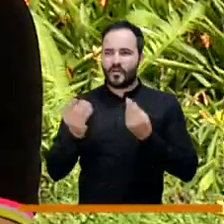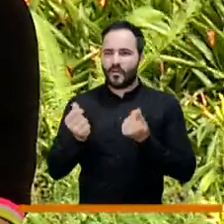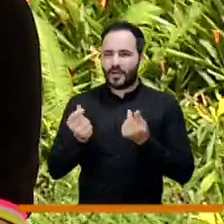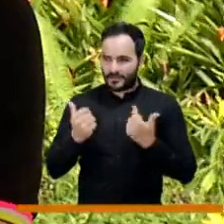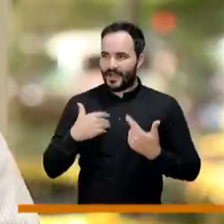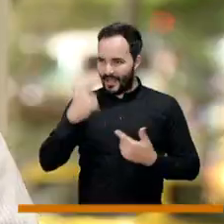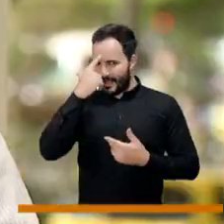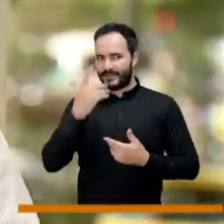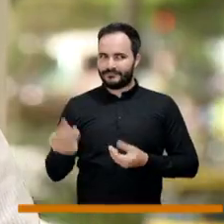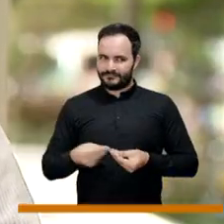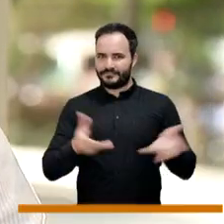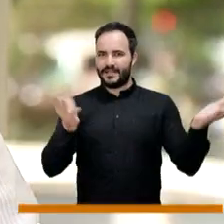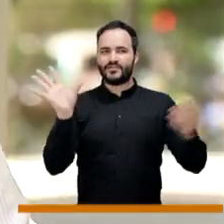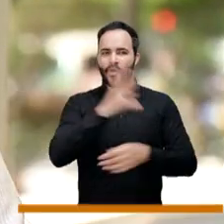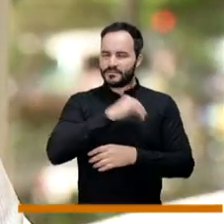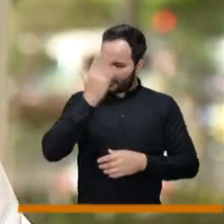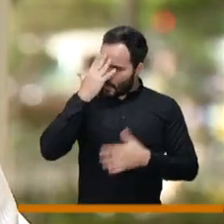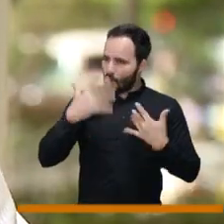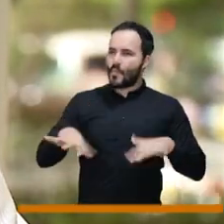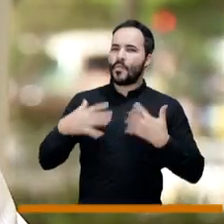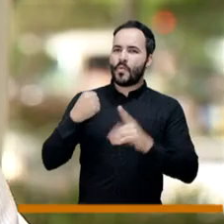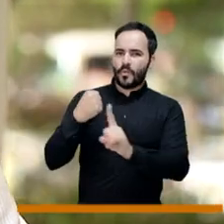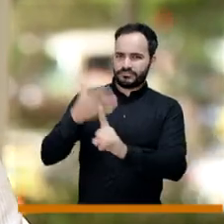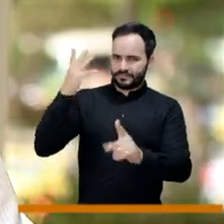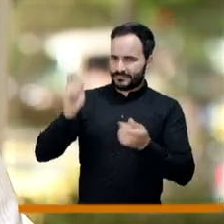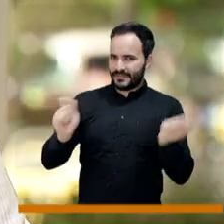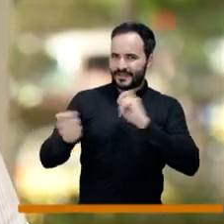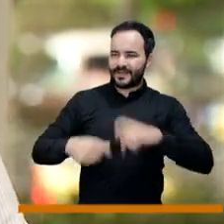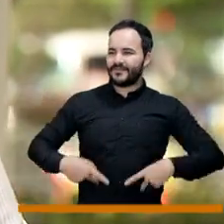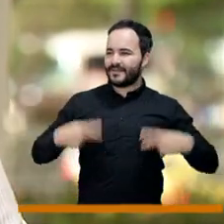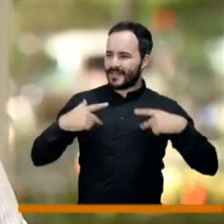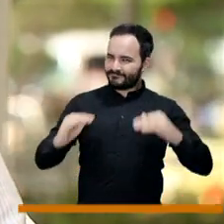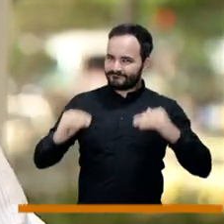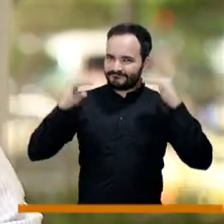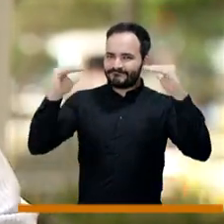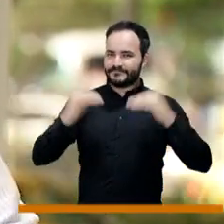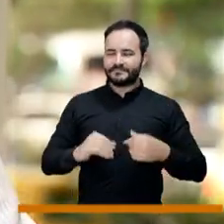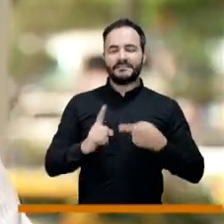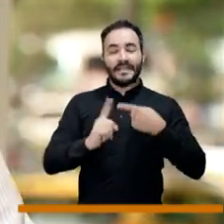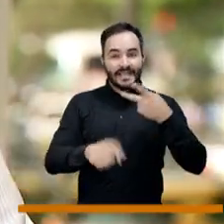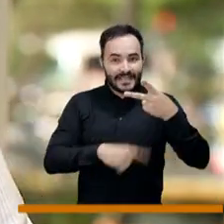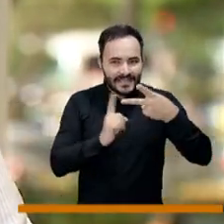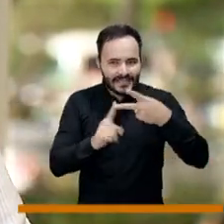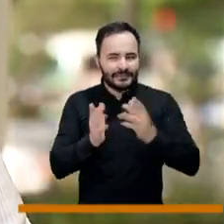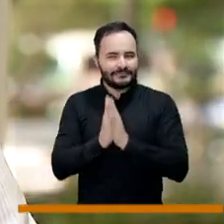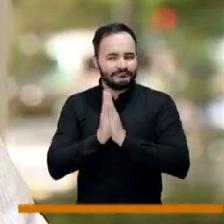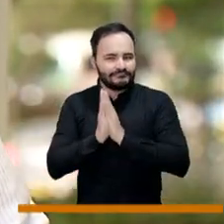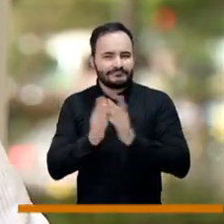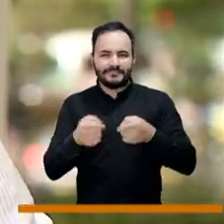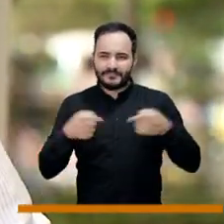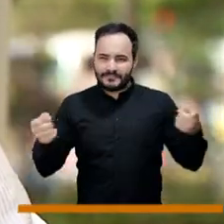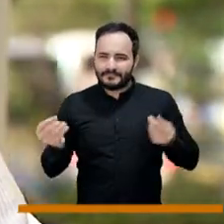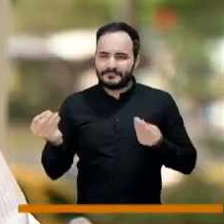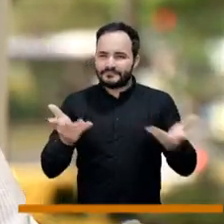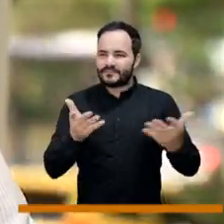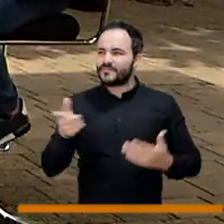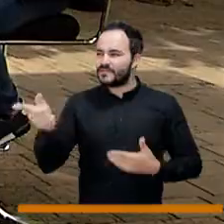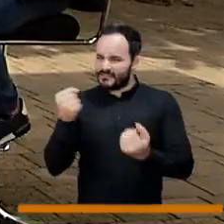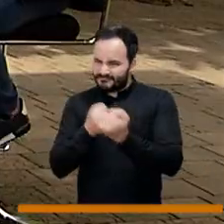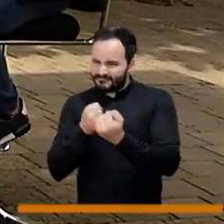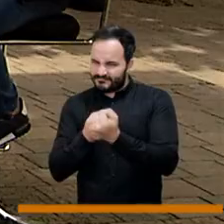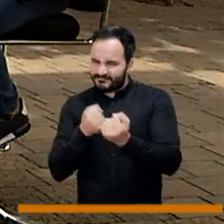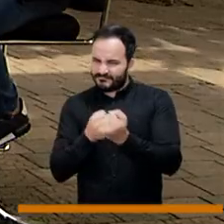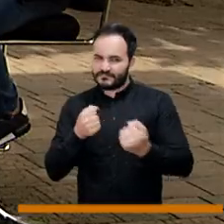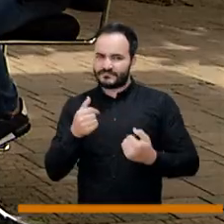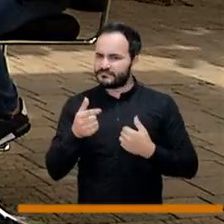que provienen de estos lugares. Adicionalmente, lo que ustedes han logrado hacer apoyándolos a ellos,